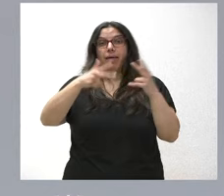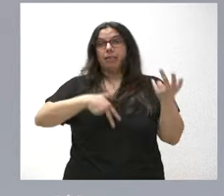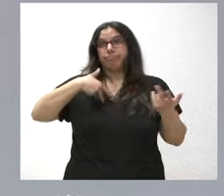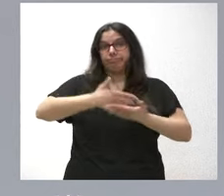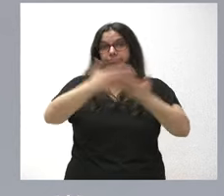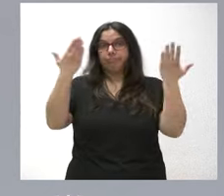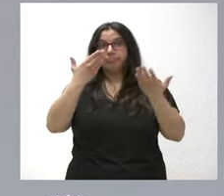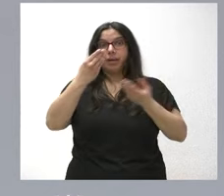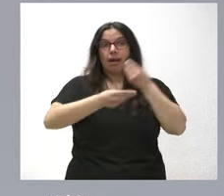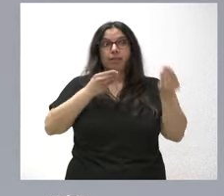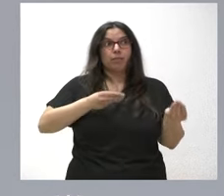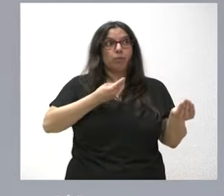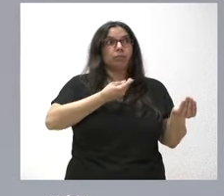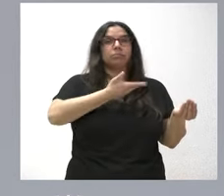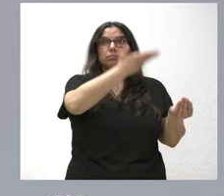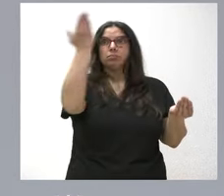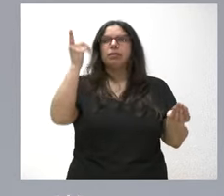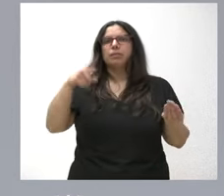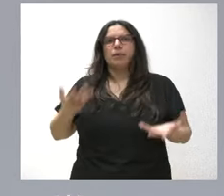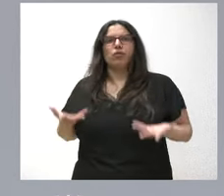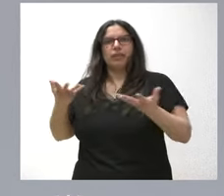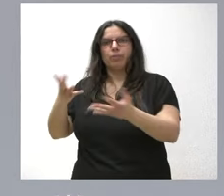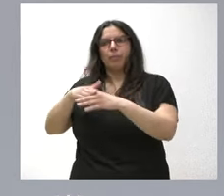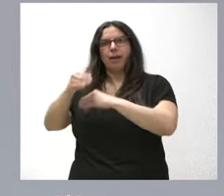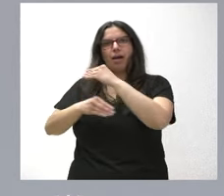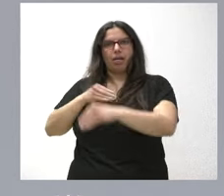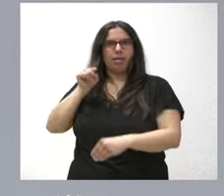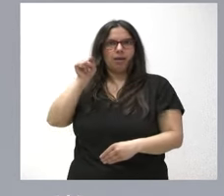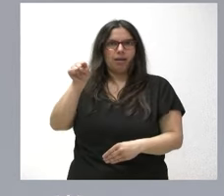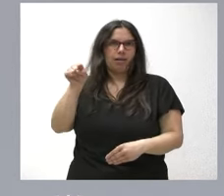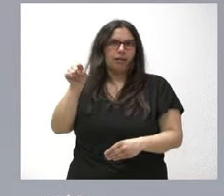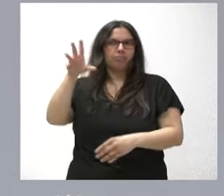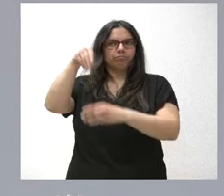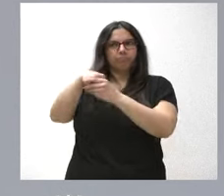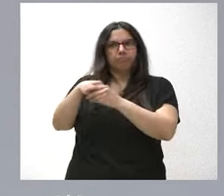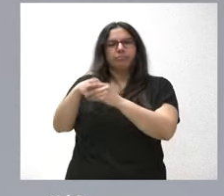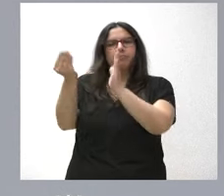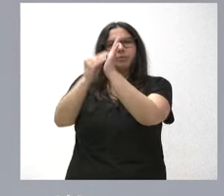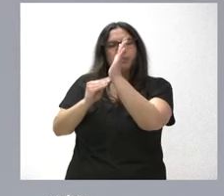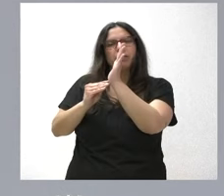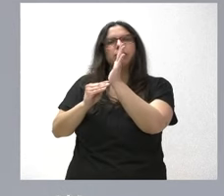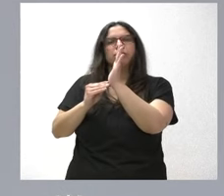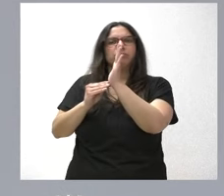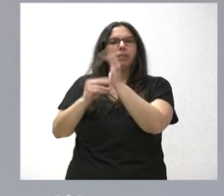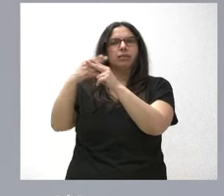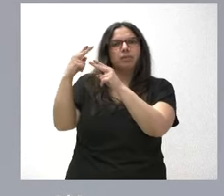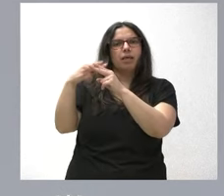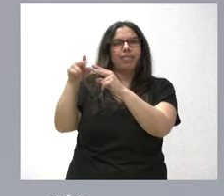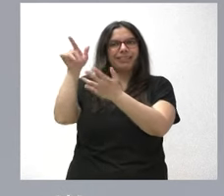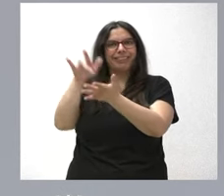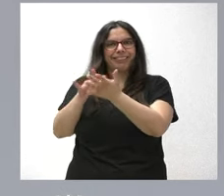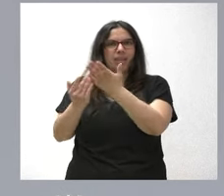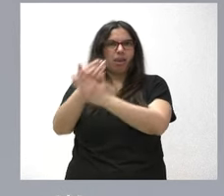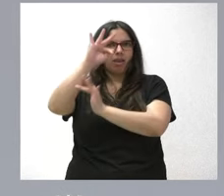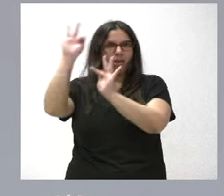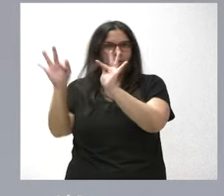hacer en los demás sitios se lo ponemos a su disposición para acabar de cuadrar todo lo que sea las actividades de ese día.